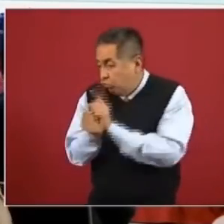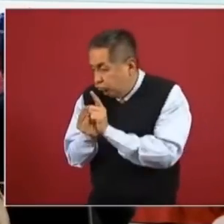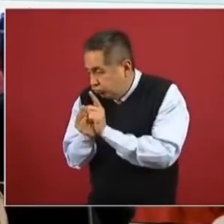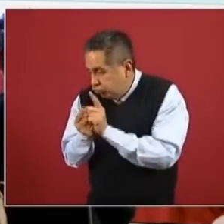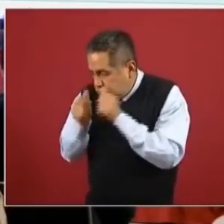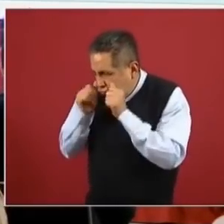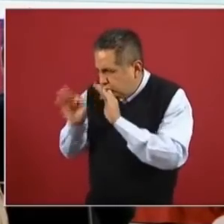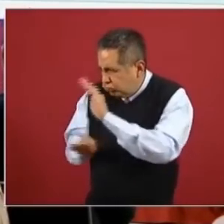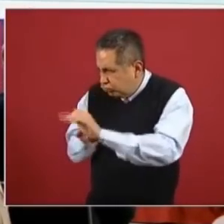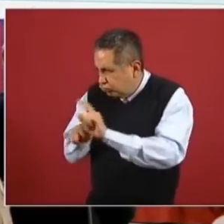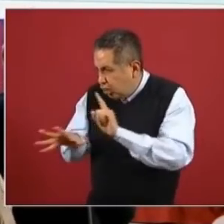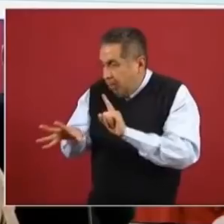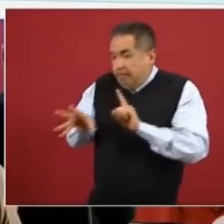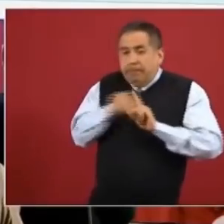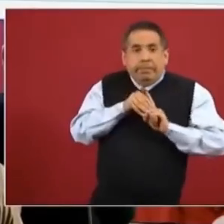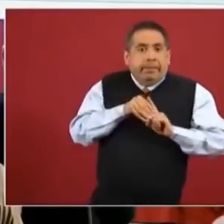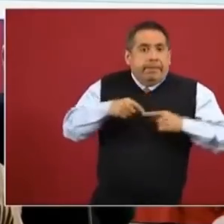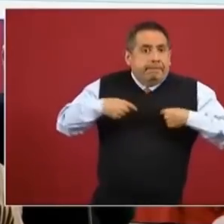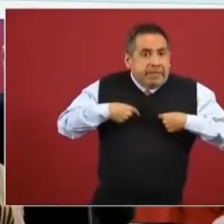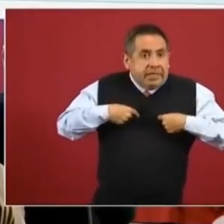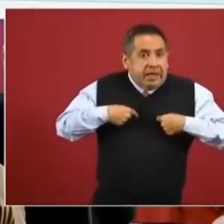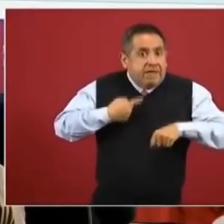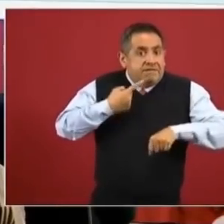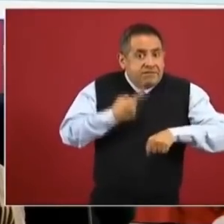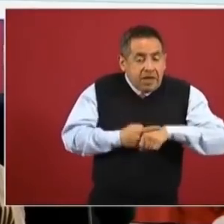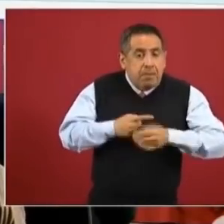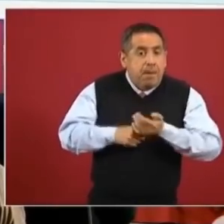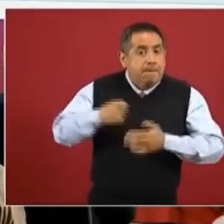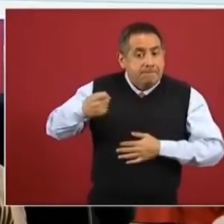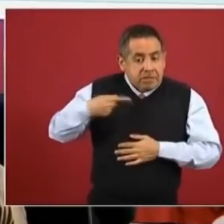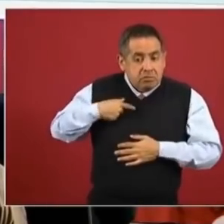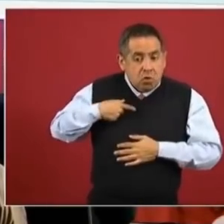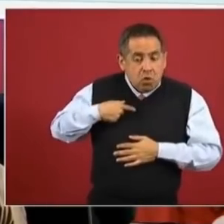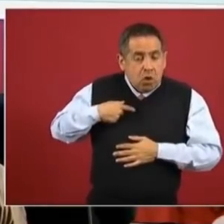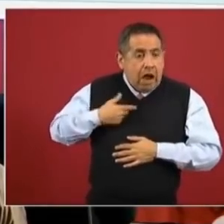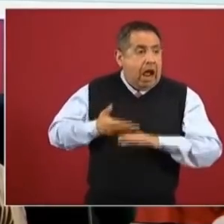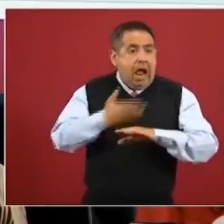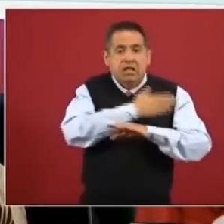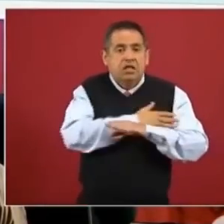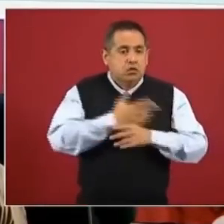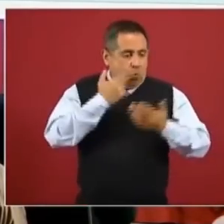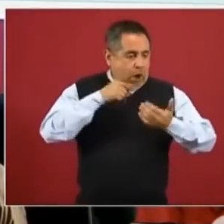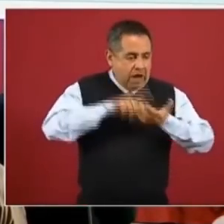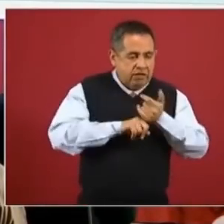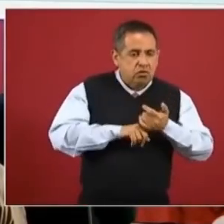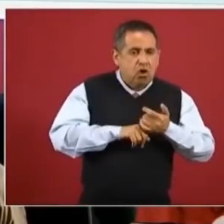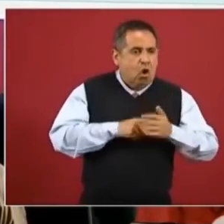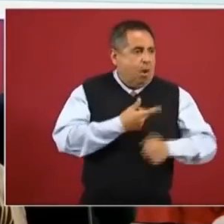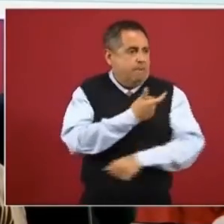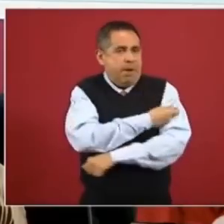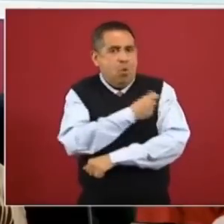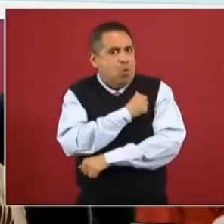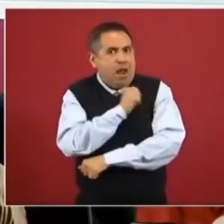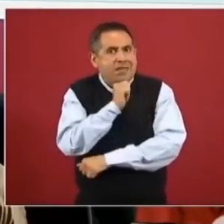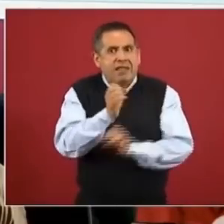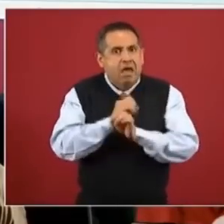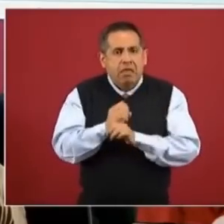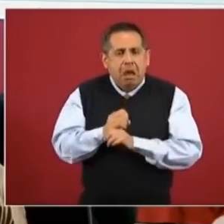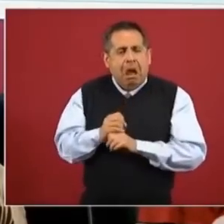que solicitaron la atención y que lamentablemente este personal no contaba con su antecedente